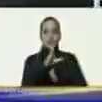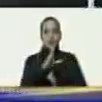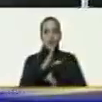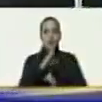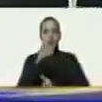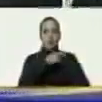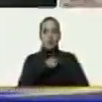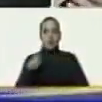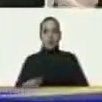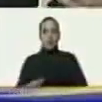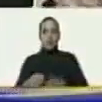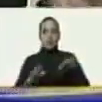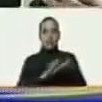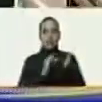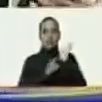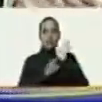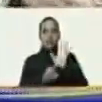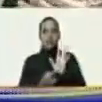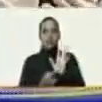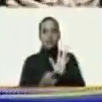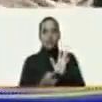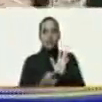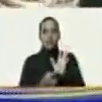logo de los eventos del país invitado.